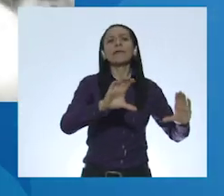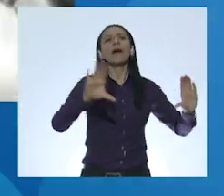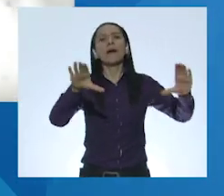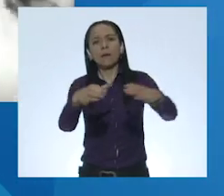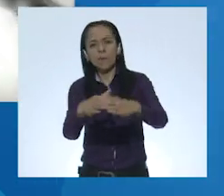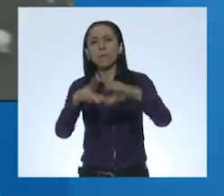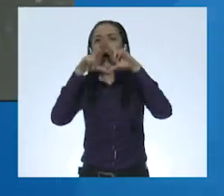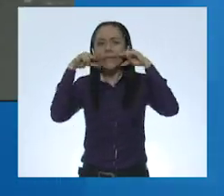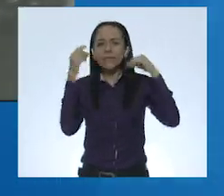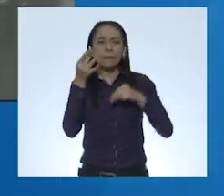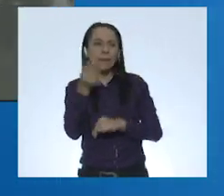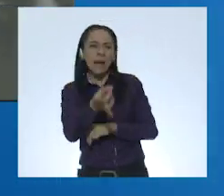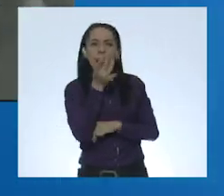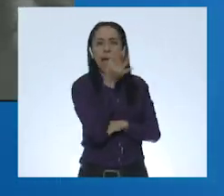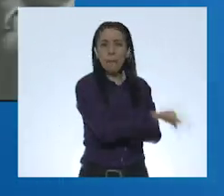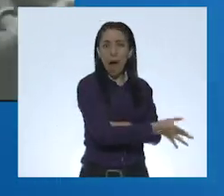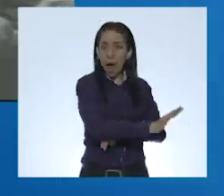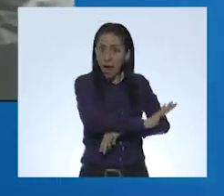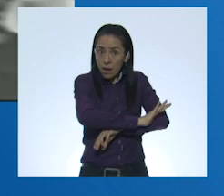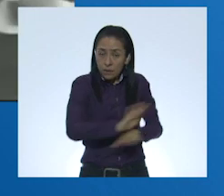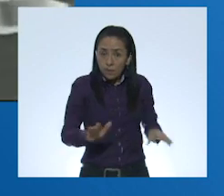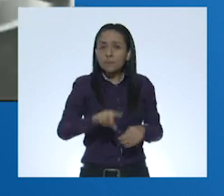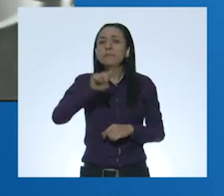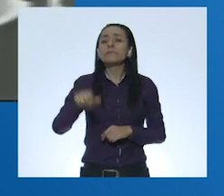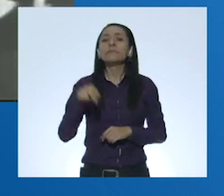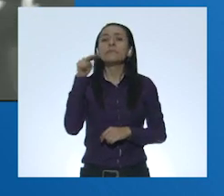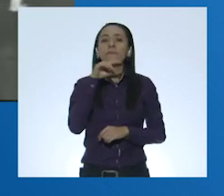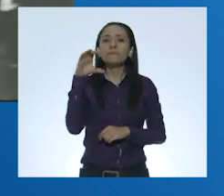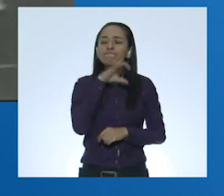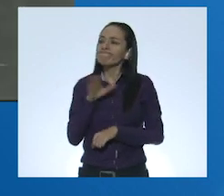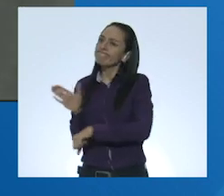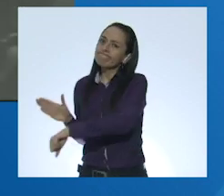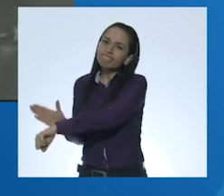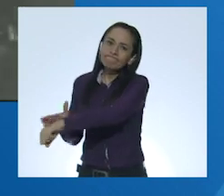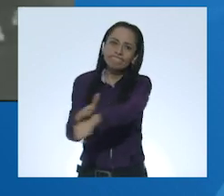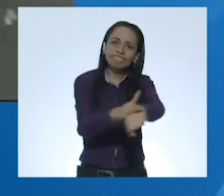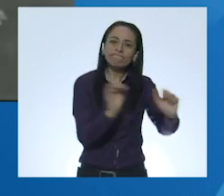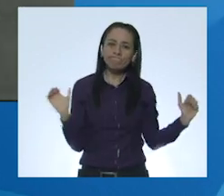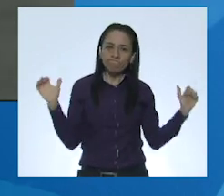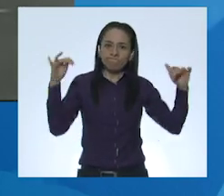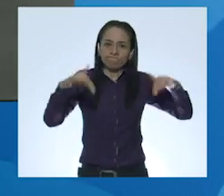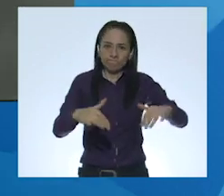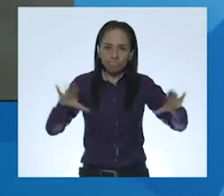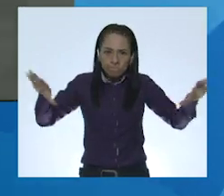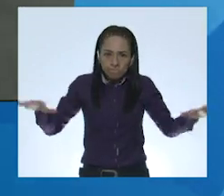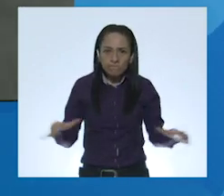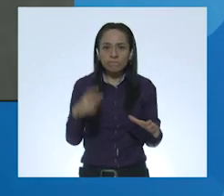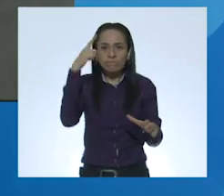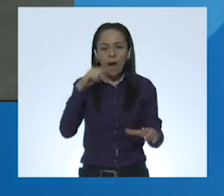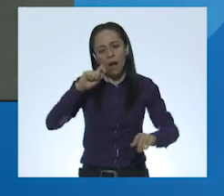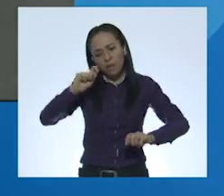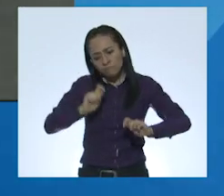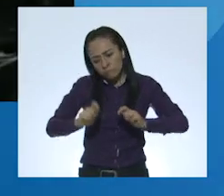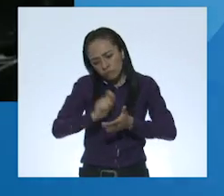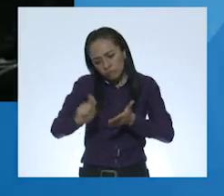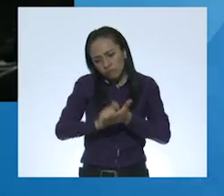Cuando finalmente los derrotó, Carranza llamó a un congreso para que redactara una nueva constitución para